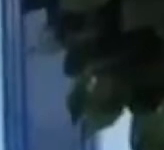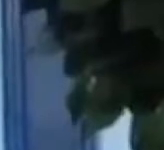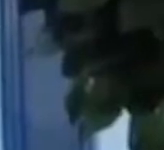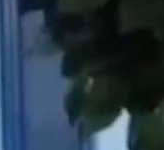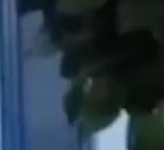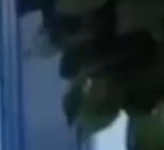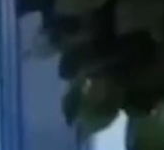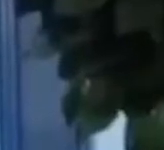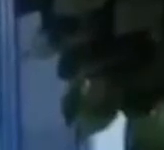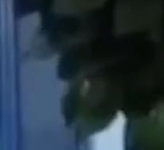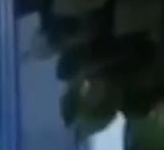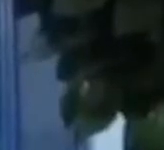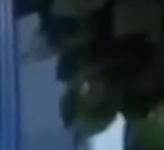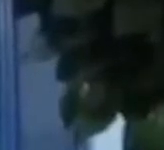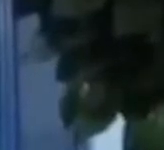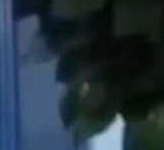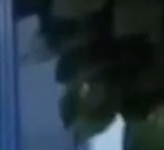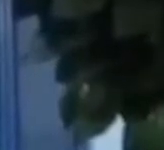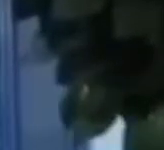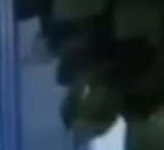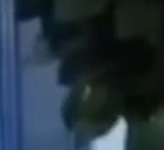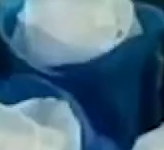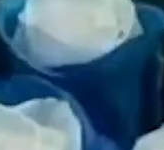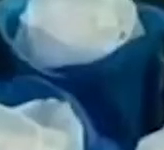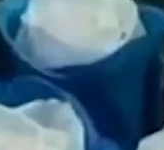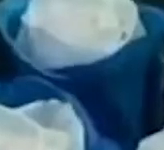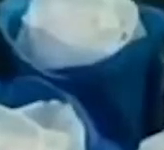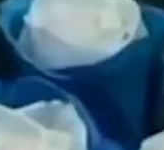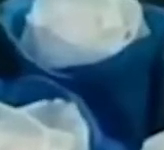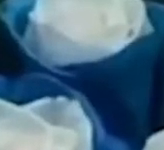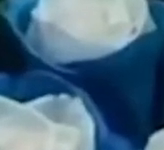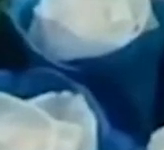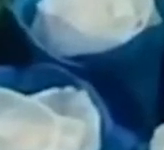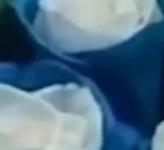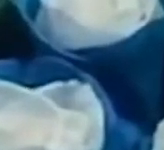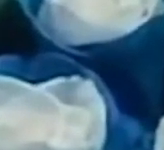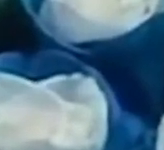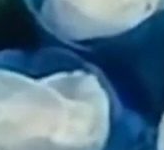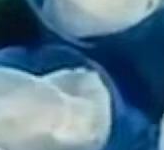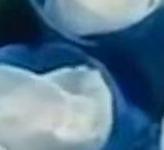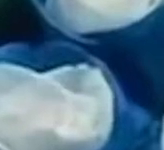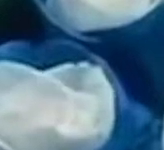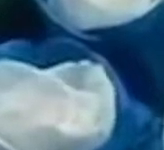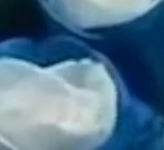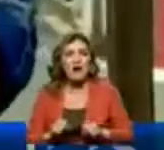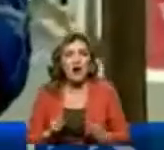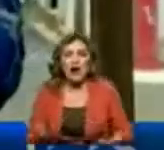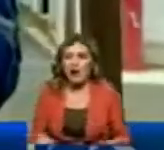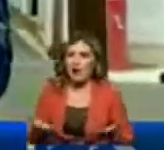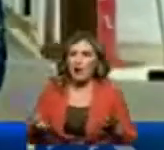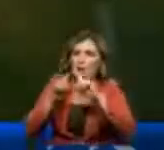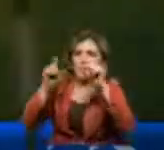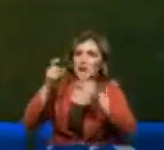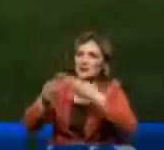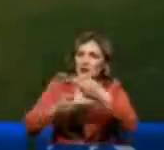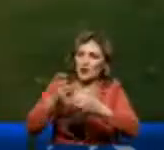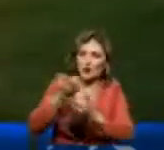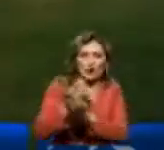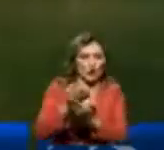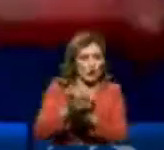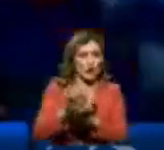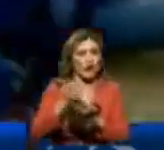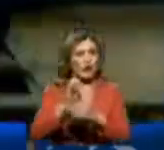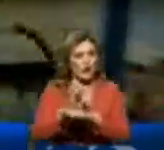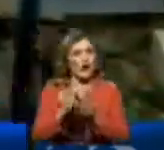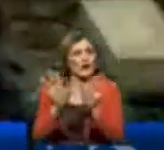manera el turismo en el país queda paralizado en todos los aspectos posibles uno de los primeros sectores en reportar caídas en la economía del país es el